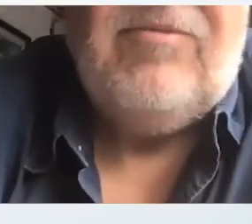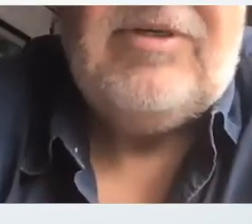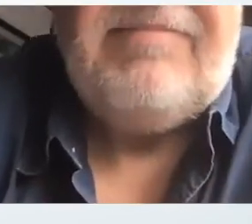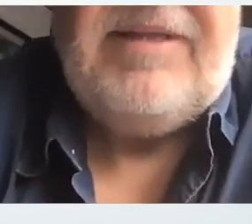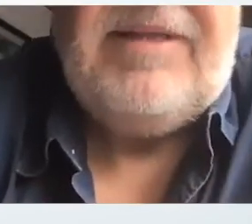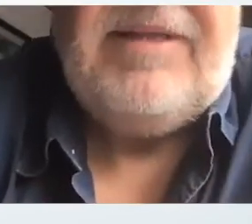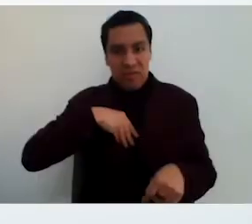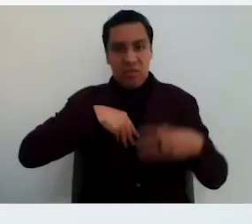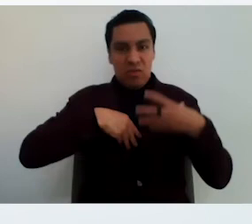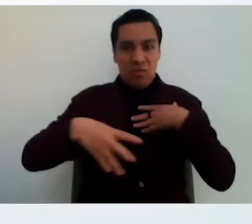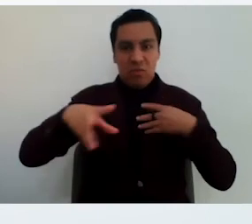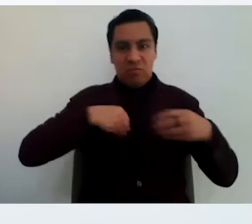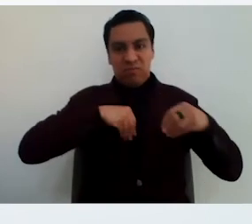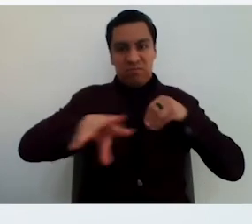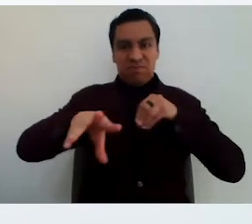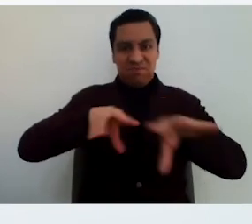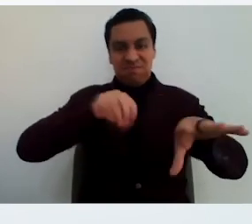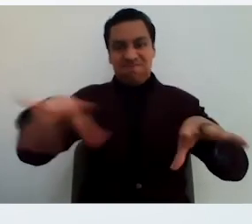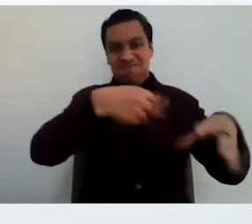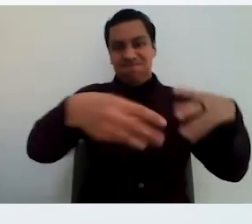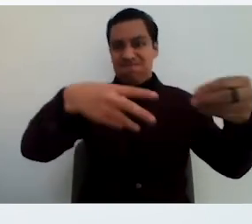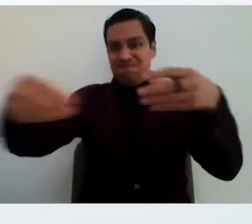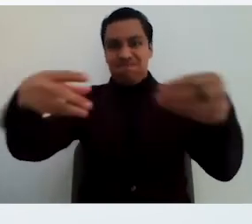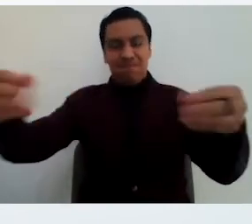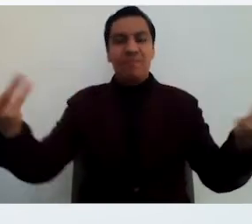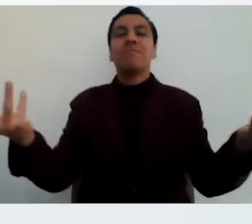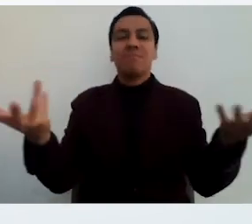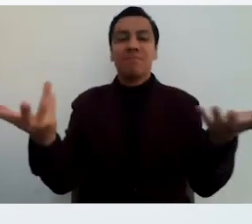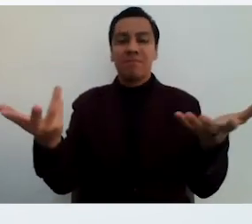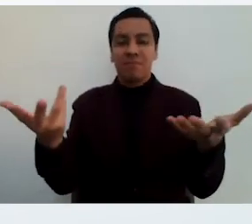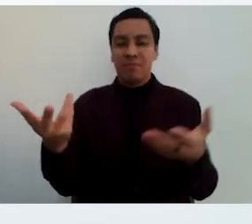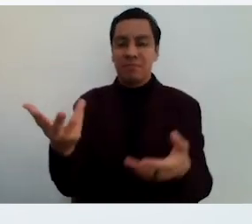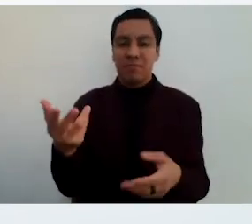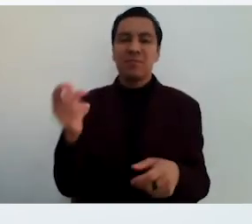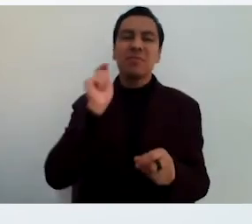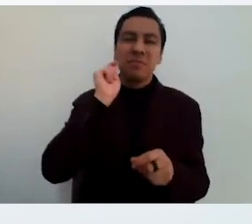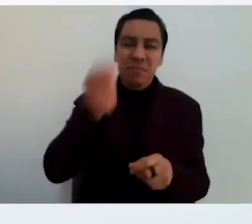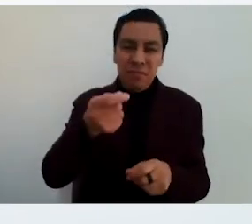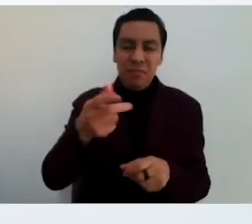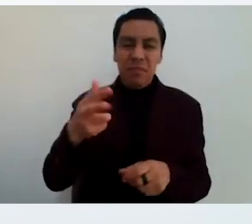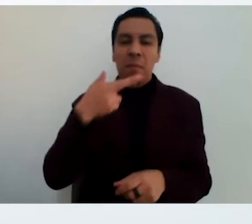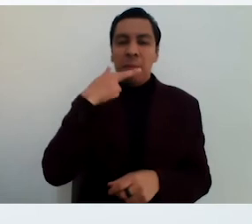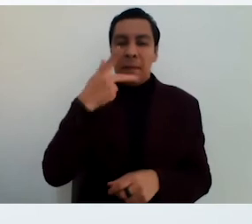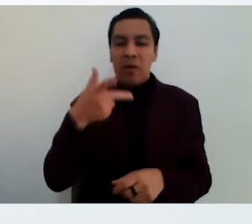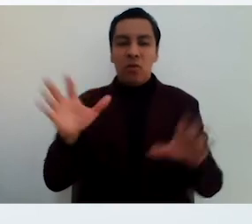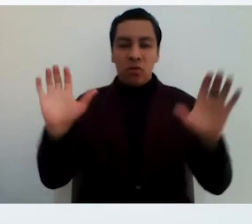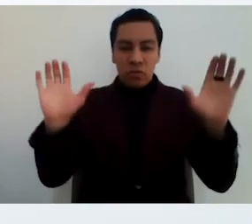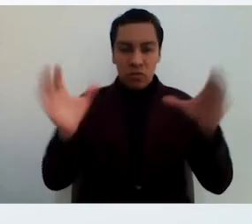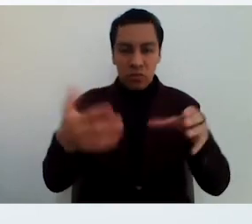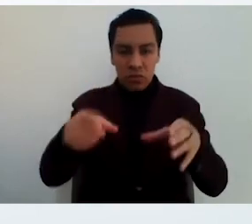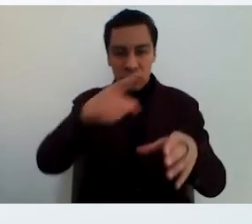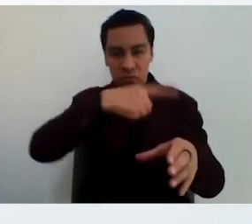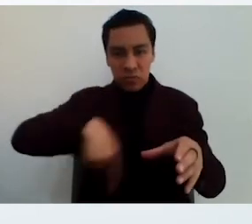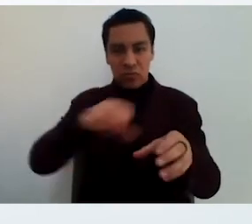pero muy rápidamente, a un escenario de nuevo consenso social y eso sería para nosotros la